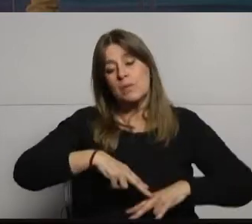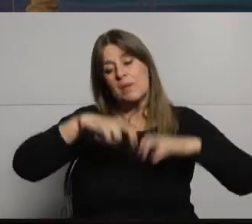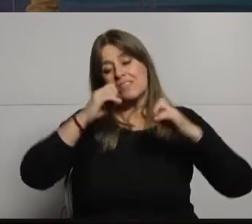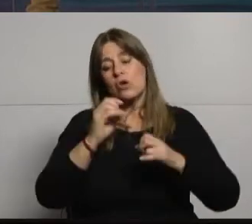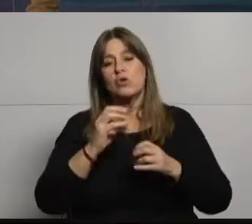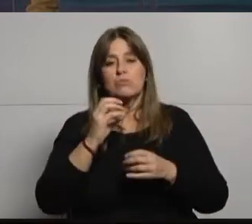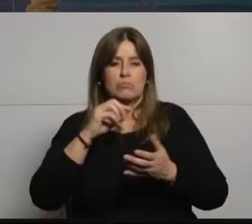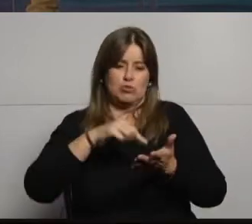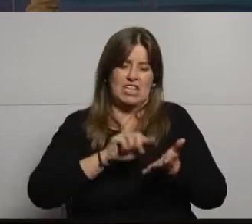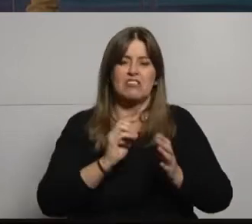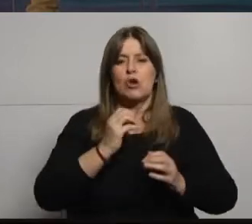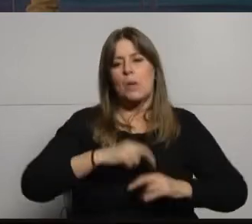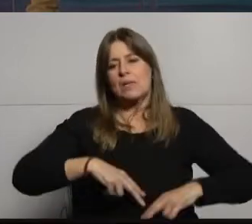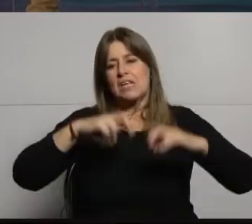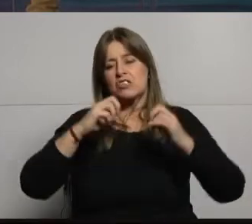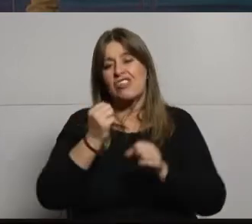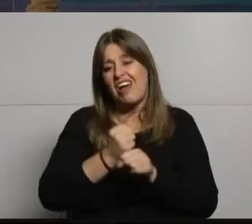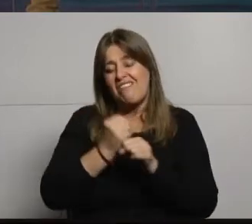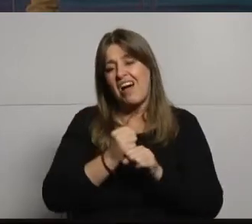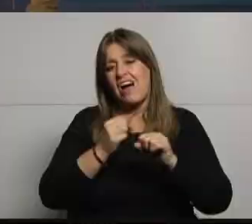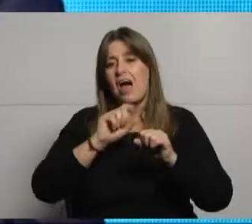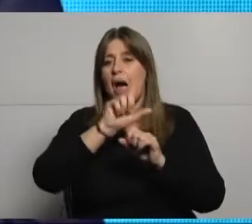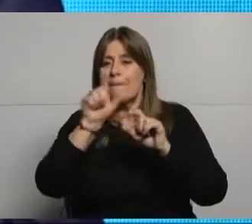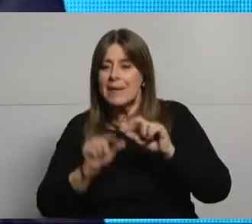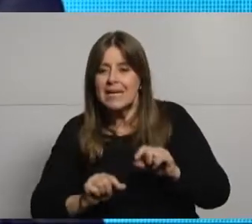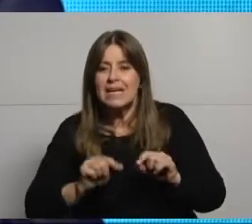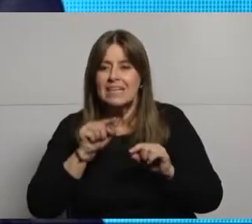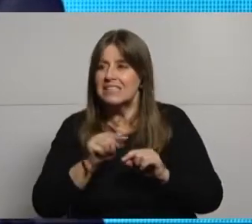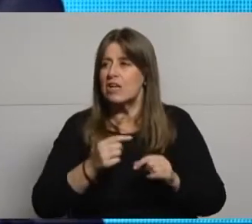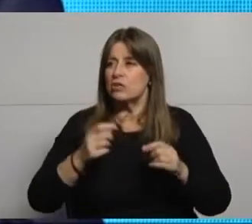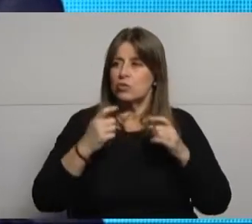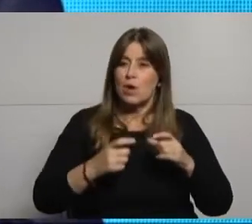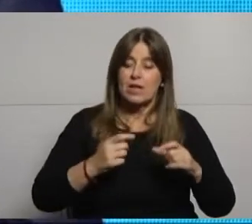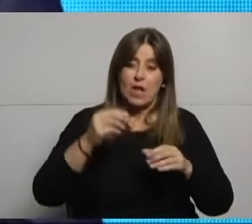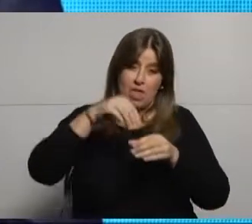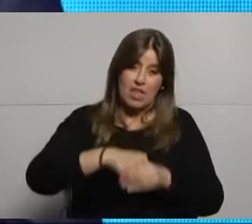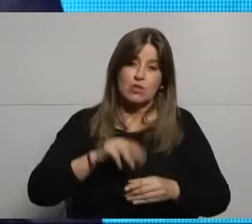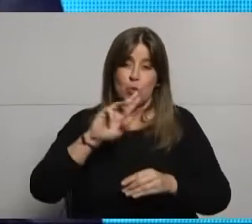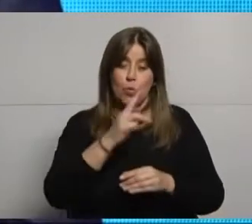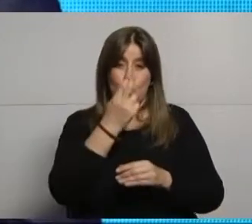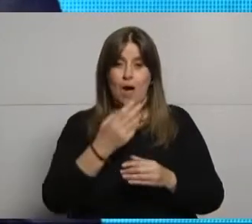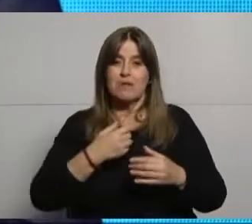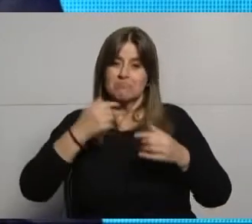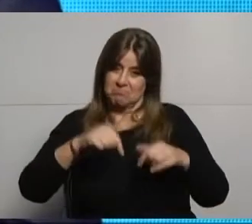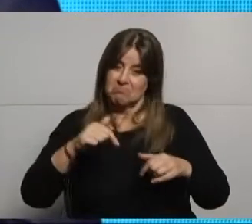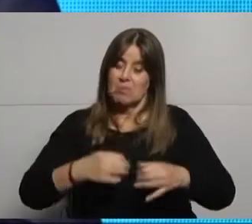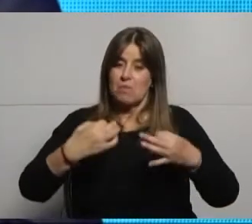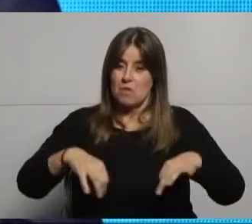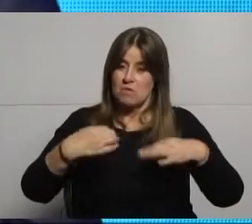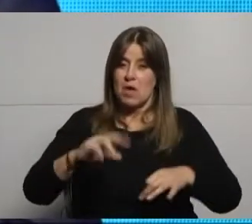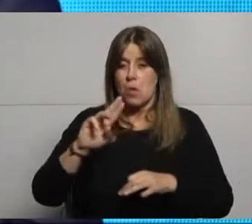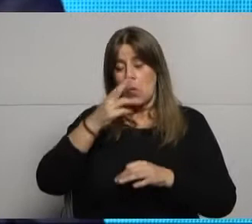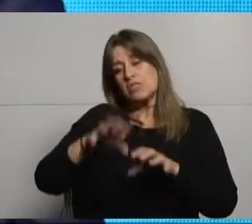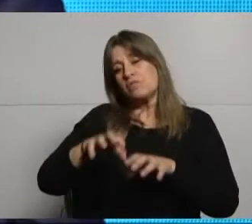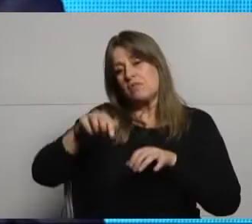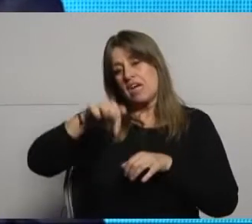América Latina. Yo tengo la suerte en este caso, porque a Uruguay dentro de este contexto le ha ido bastante bien de ser uruguayo y vivir